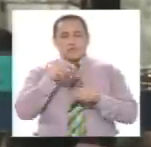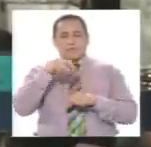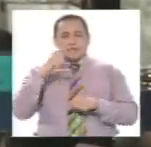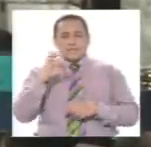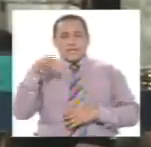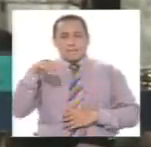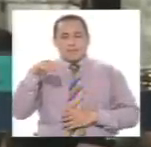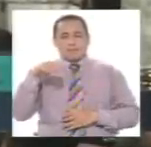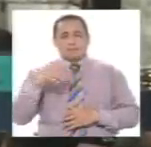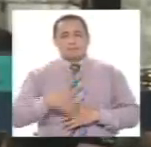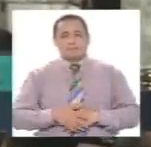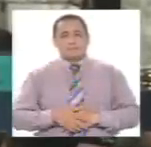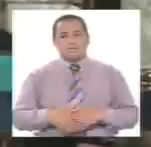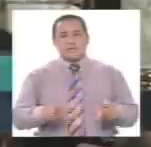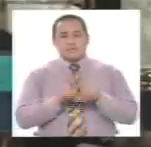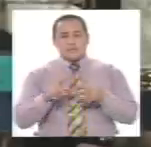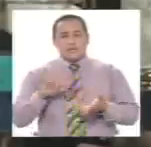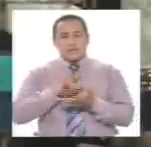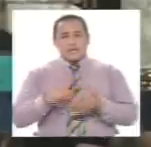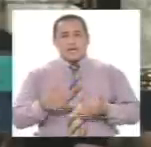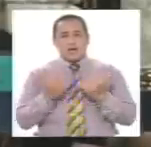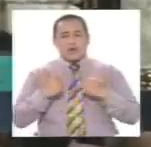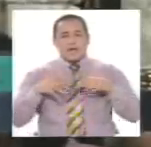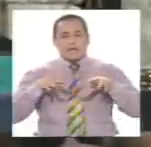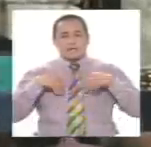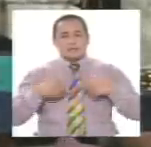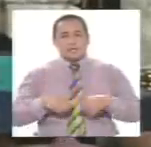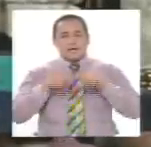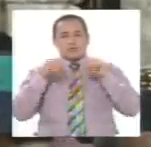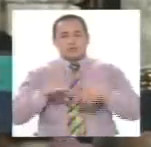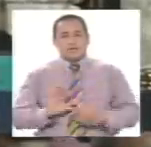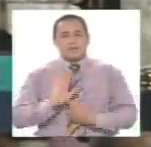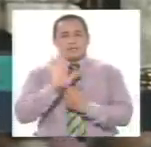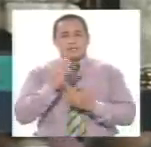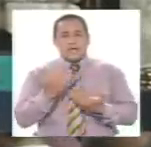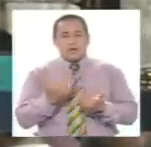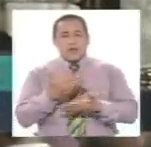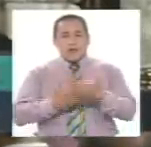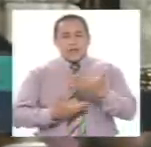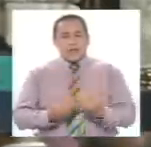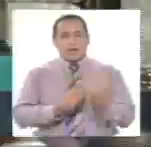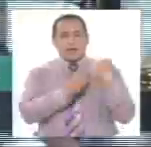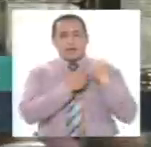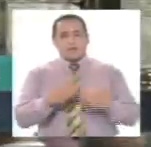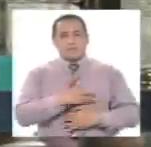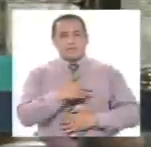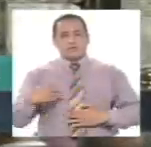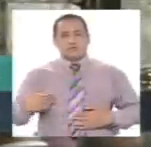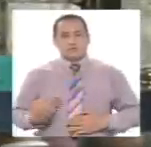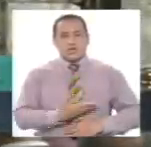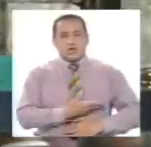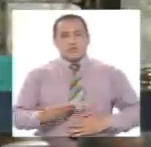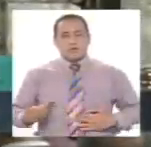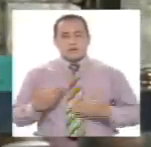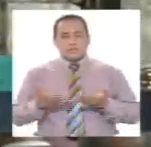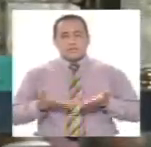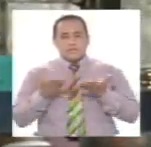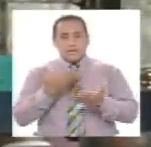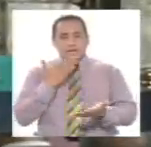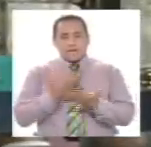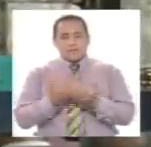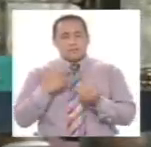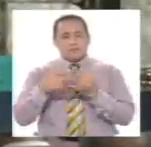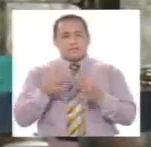070-2014-PCM, mediante las cuales se acepta la renuncia que formulan al cargo los señores ministros de Estado y se les da las gracias